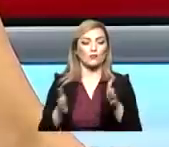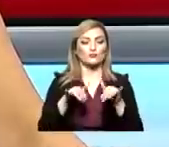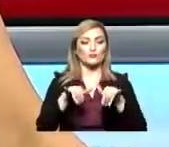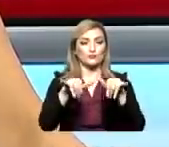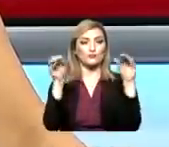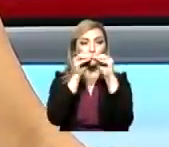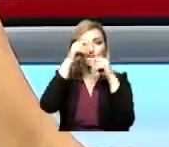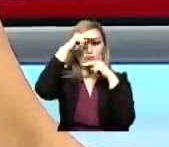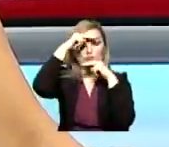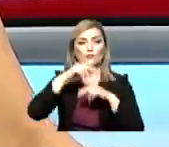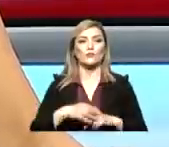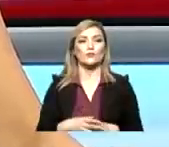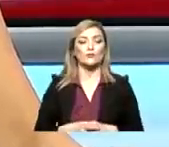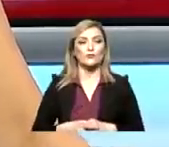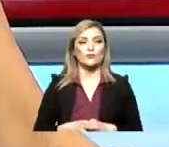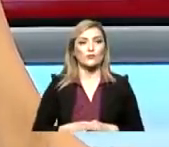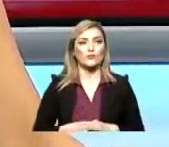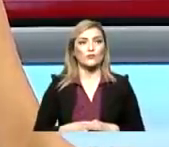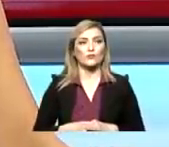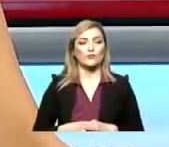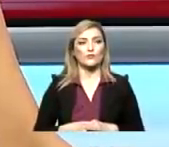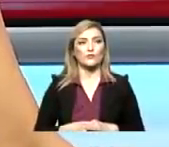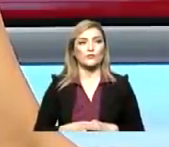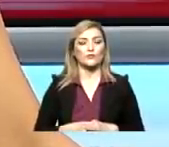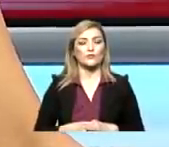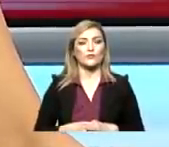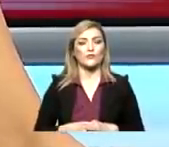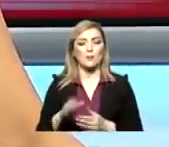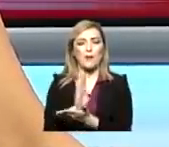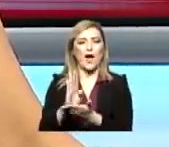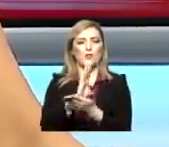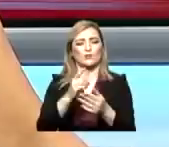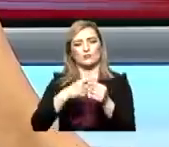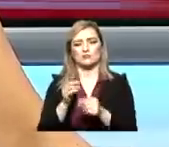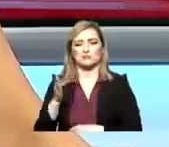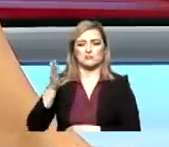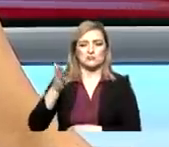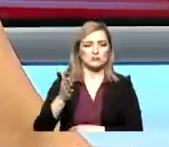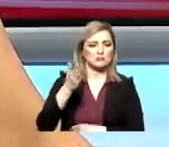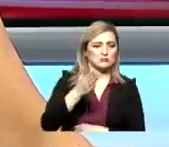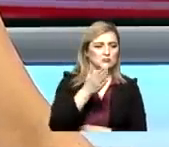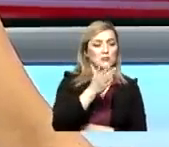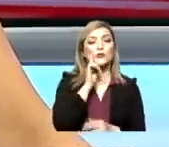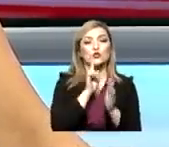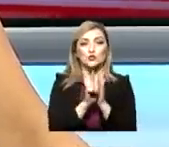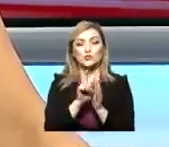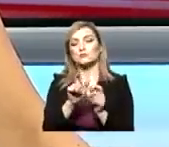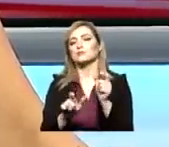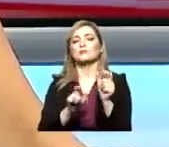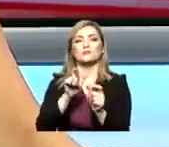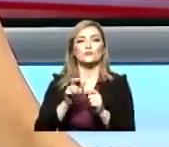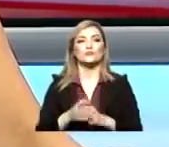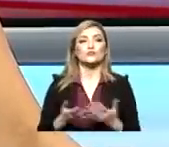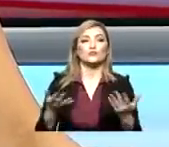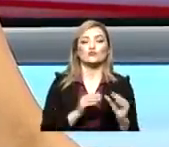ahora con más noticias y les contamos, bueno, nuevamente ya estamos recorriendo los barrios de la capital para conocer las denuncias denuncias de la ciudadanía y esta vez